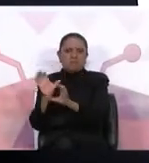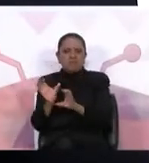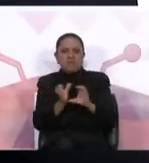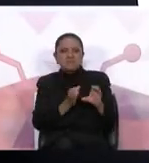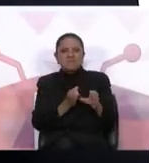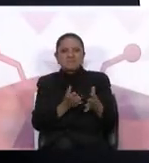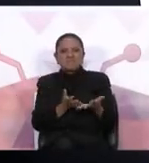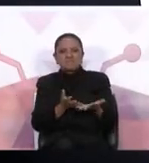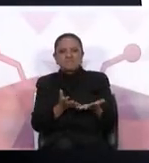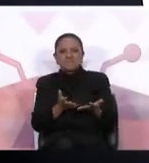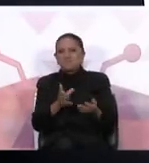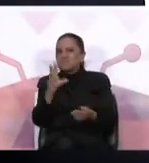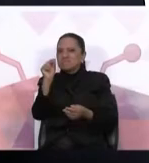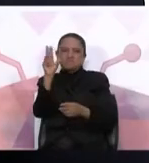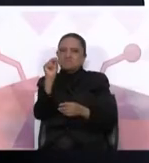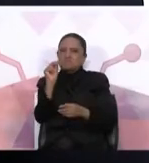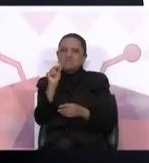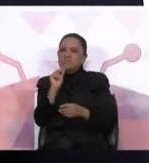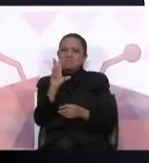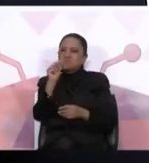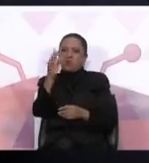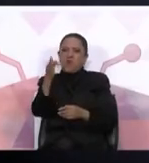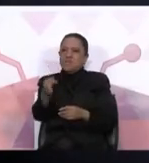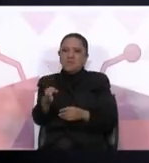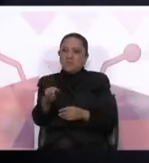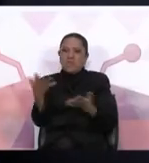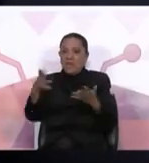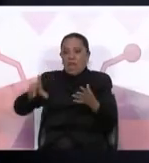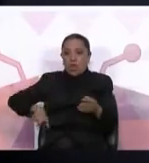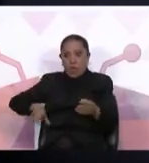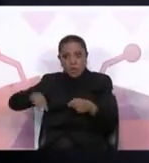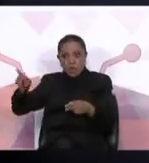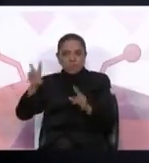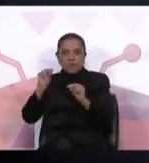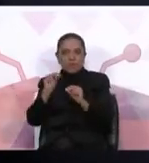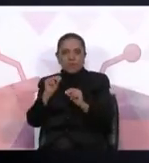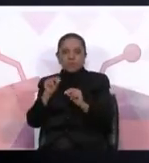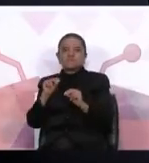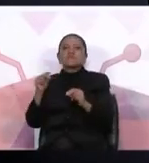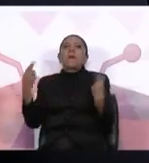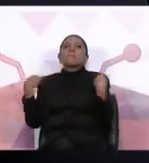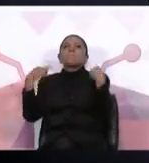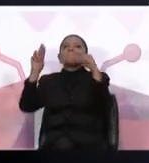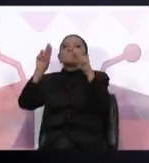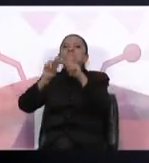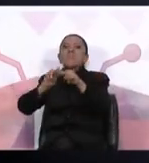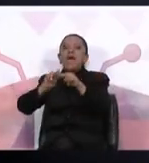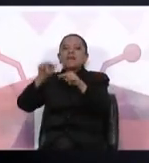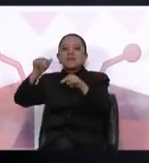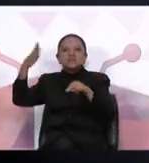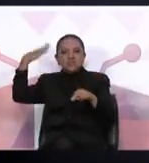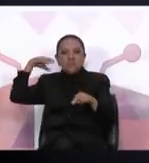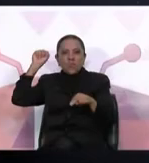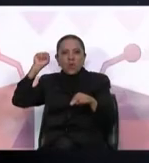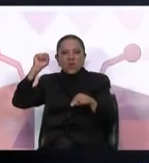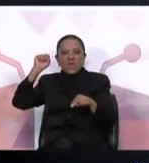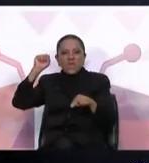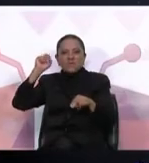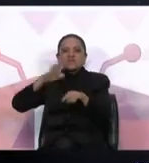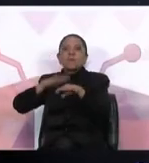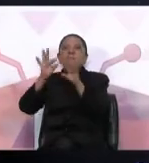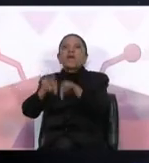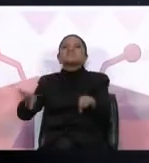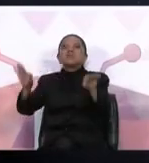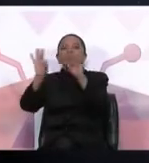no no si la hace el gobierno magisterio morelense de lo más importante para la formación